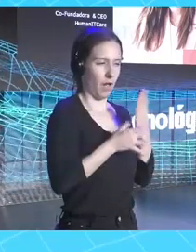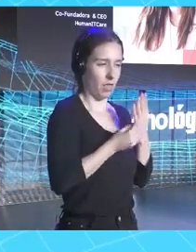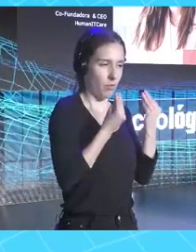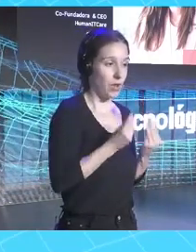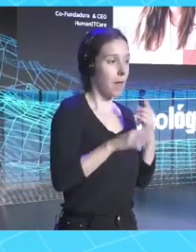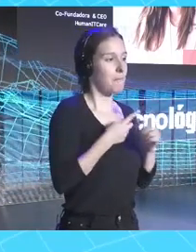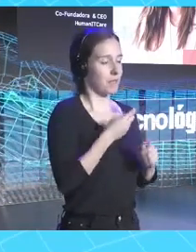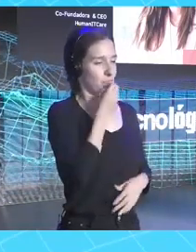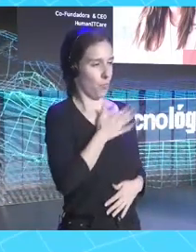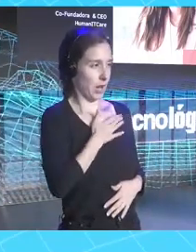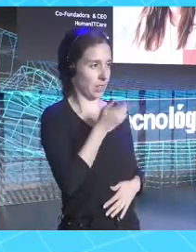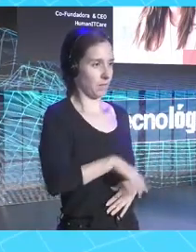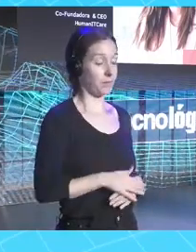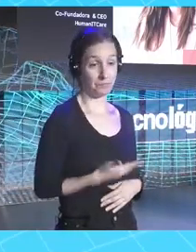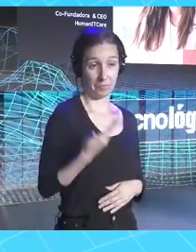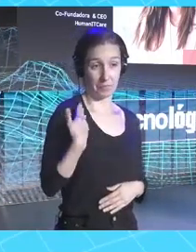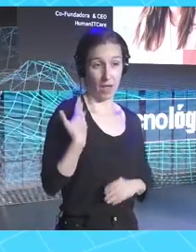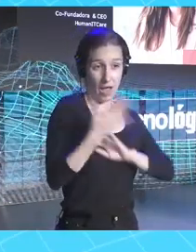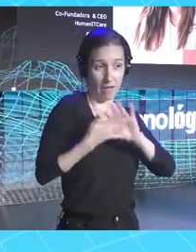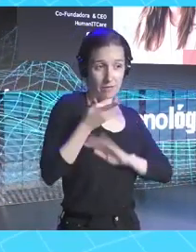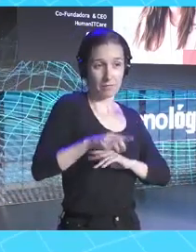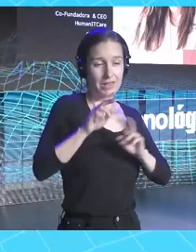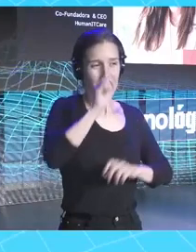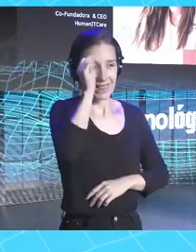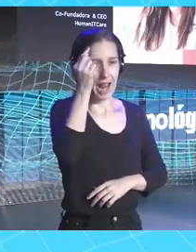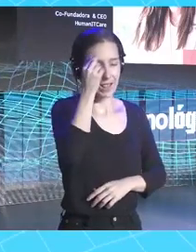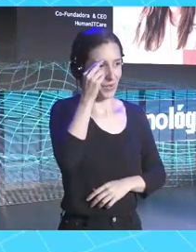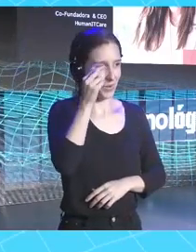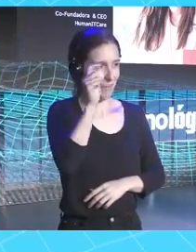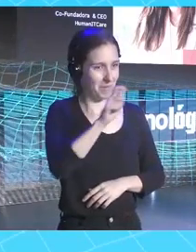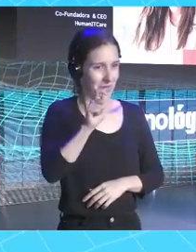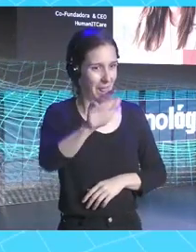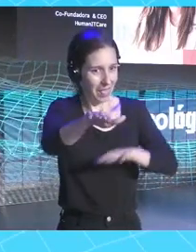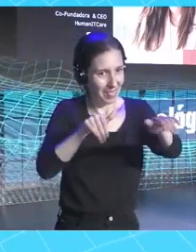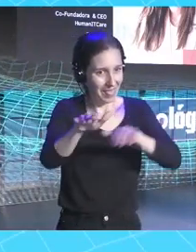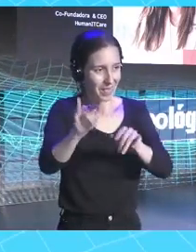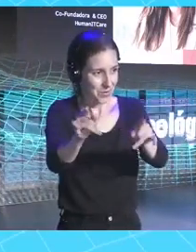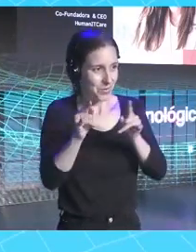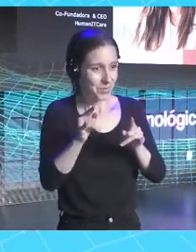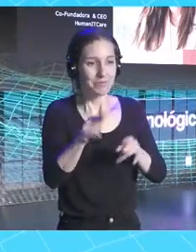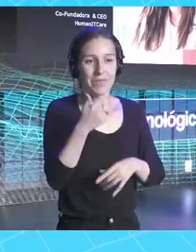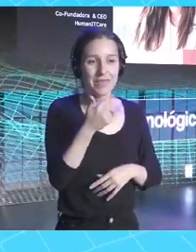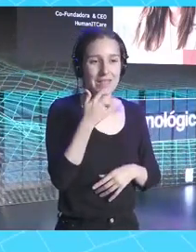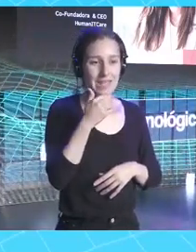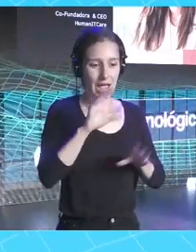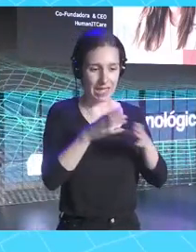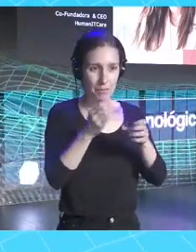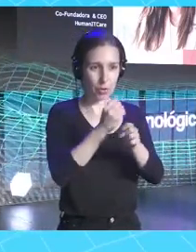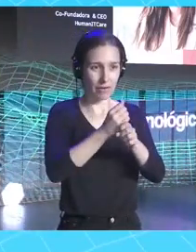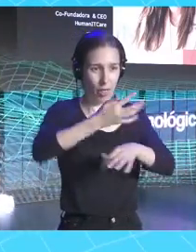hace poquito teníamos justo una conversación sobre talento retención de talento y me comentabas que es muy poca rotación dentro del equipo